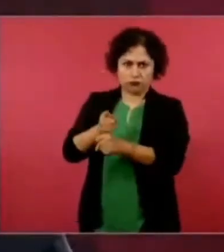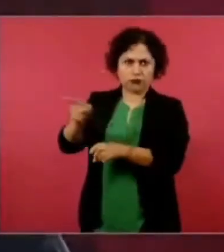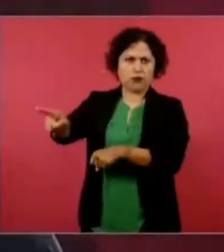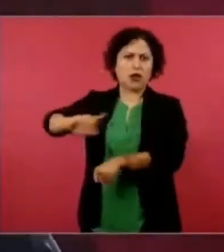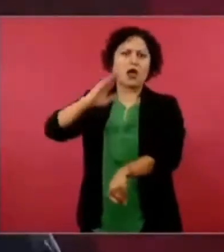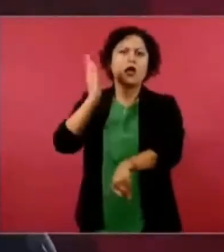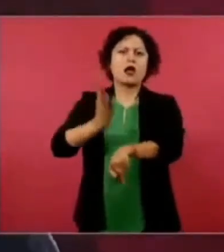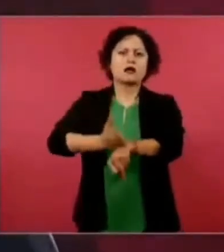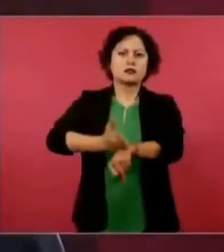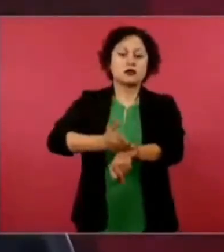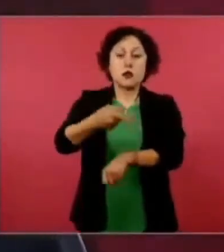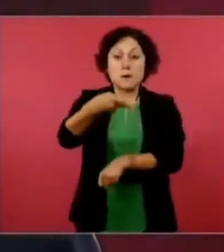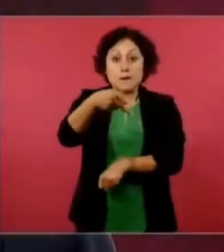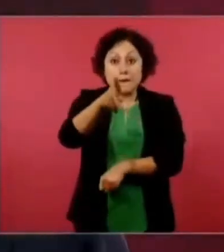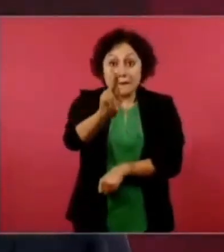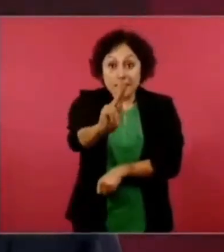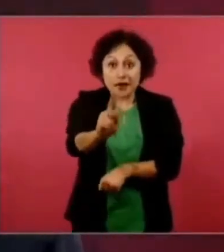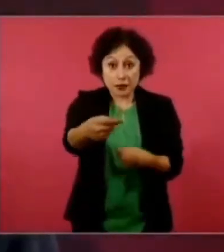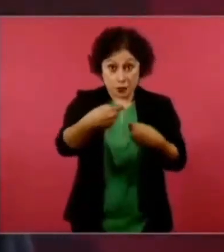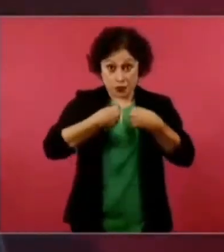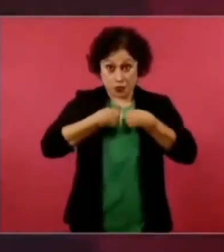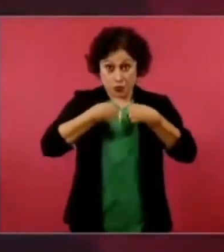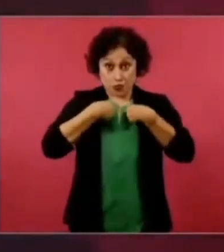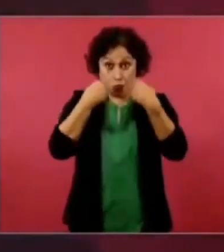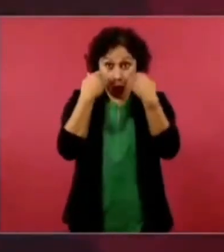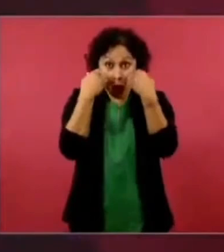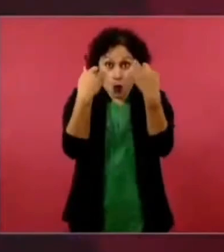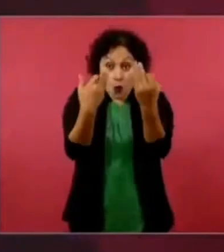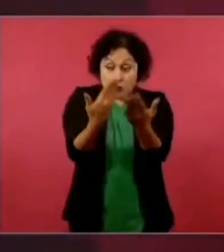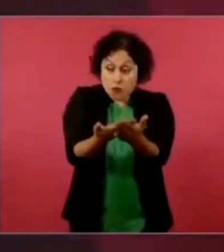Pero yo hasta hoy no tengo